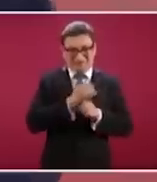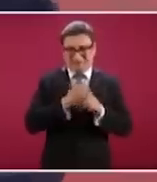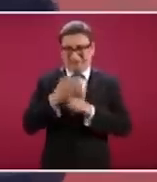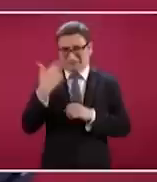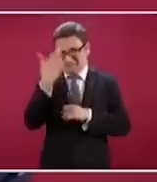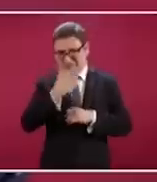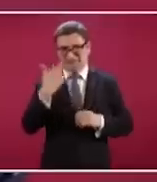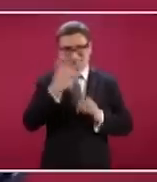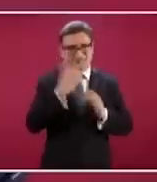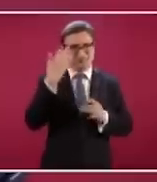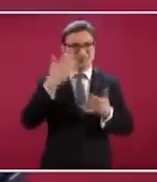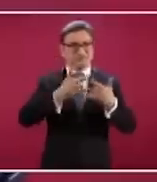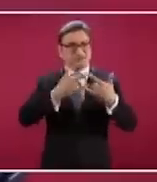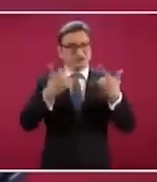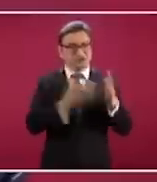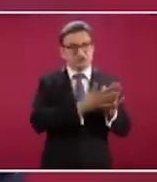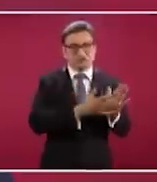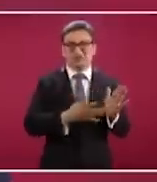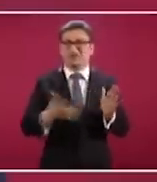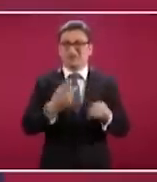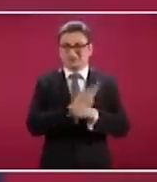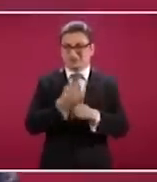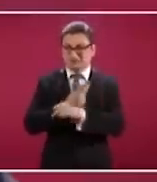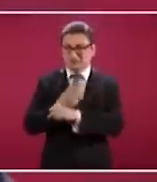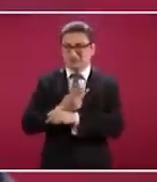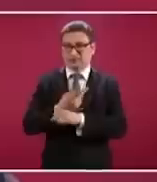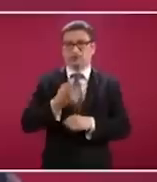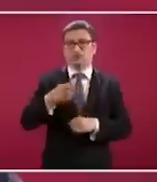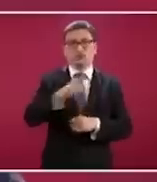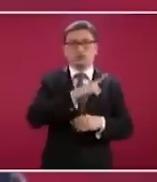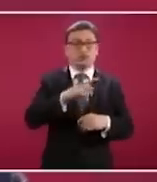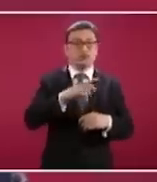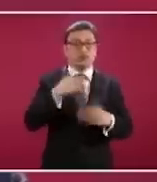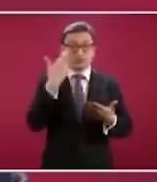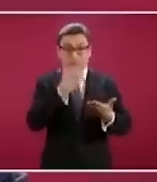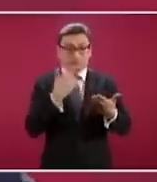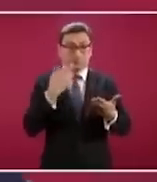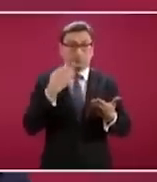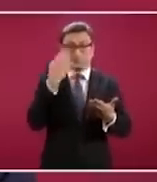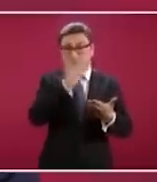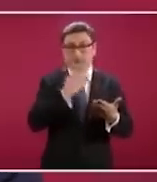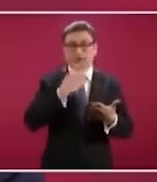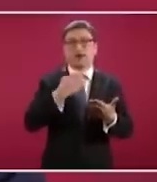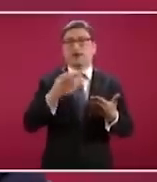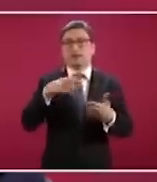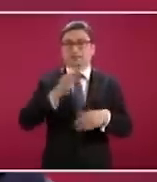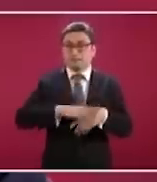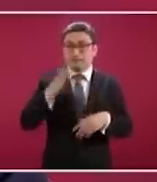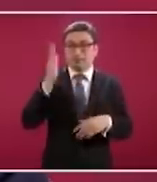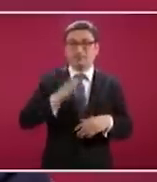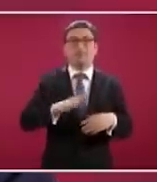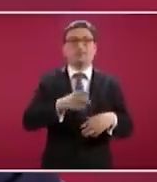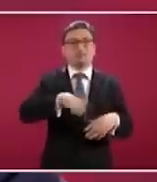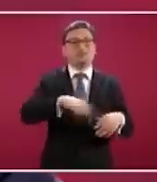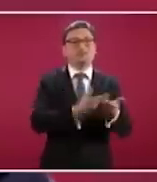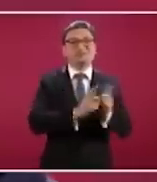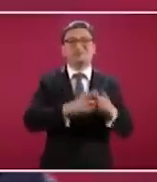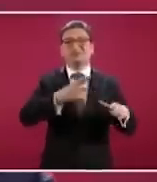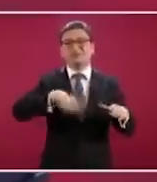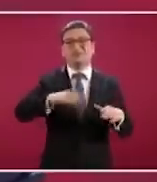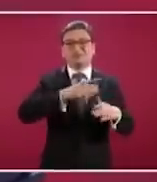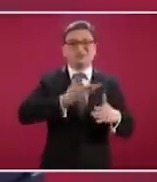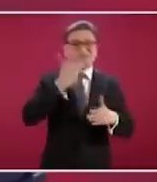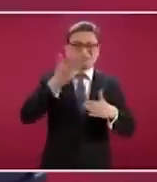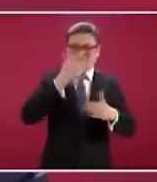pasaje de la historia. Pero no solo eso, los conservadores, ya lo hemos dicho aquí,